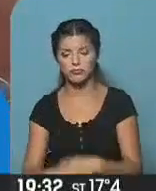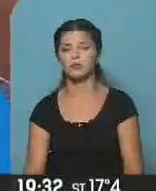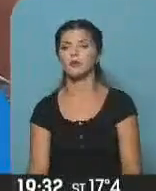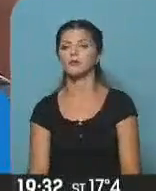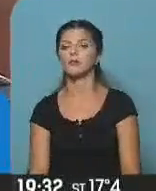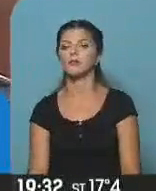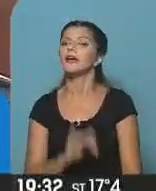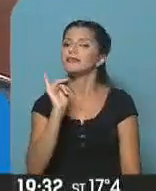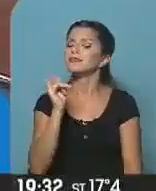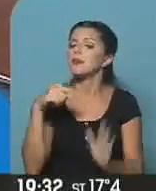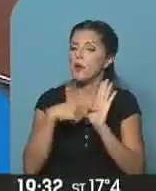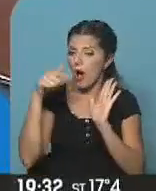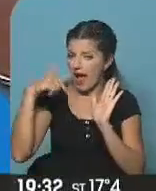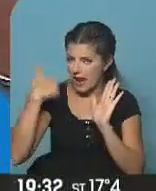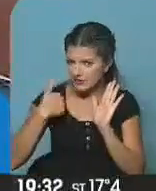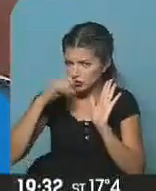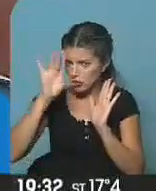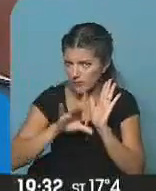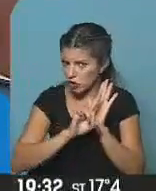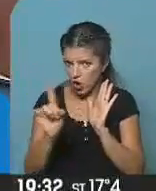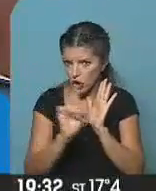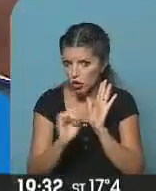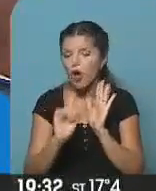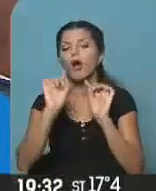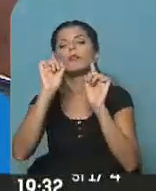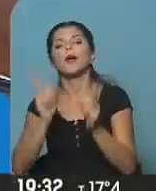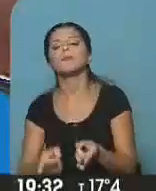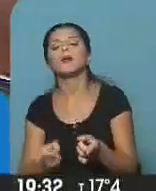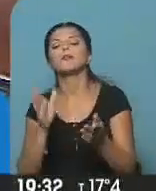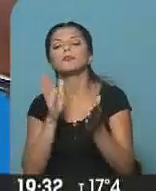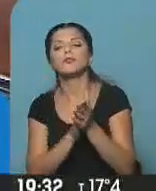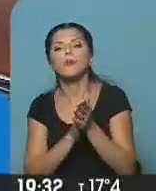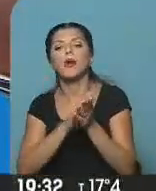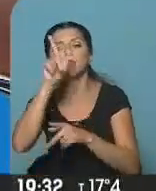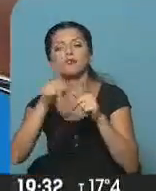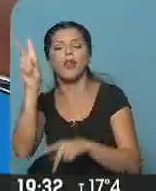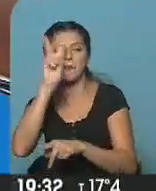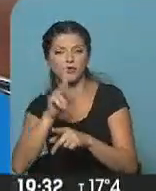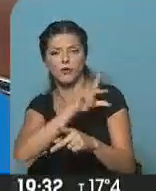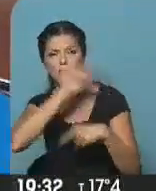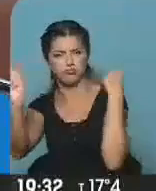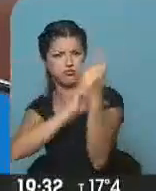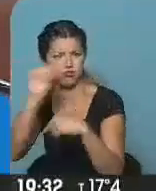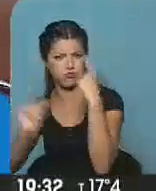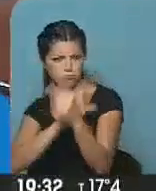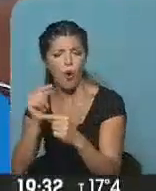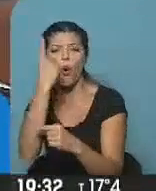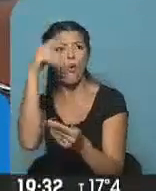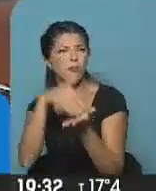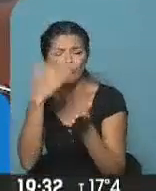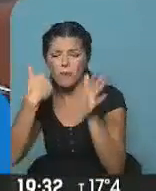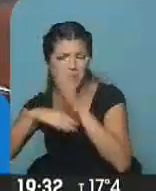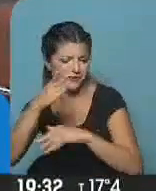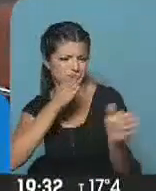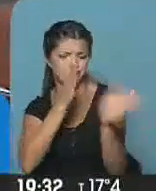ha habido un enorme aumento del flujo migratorio de venezolanos más de un millón de venezolanos salieron de venezuela en el último